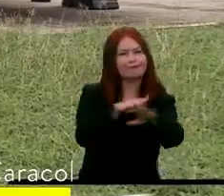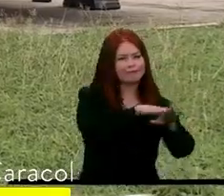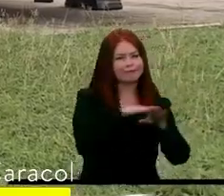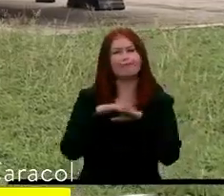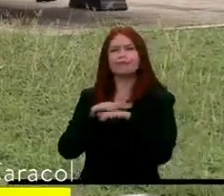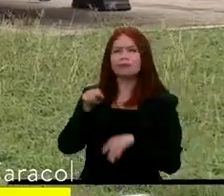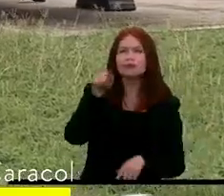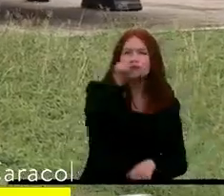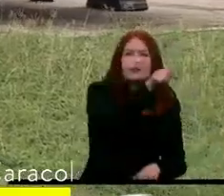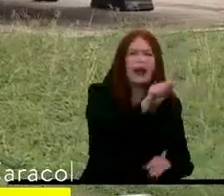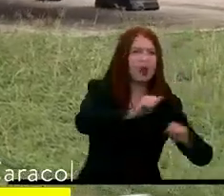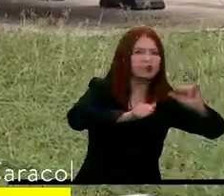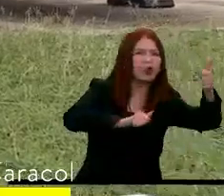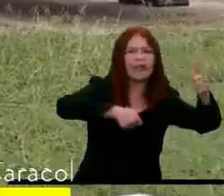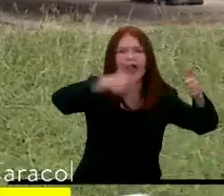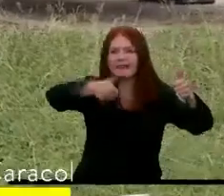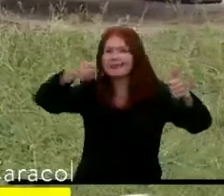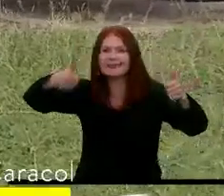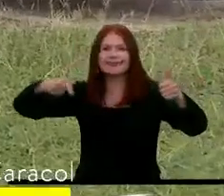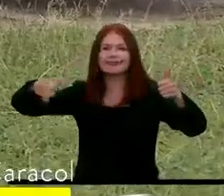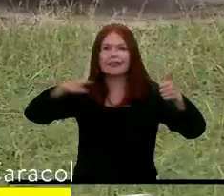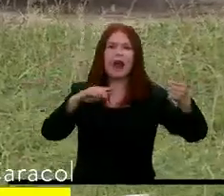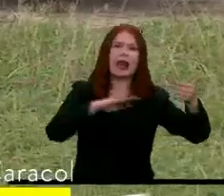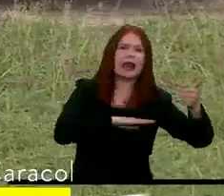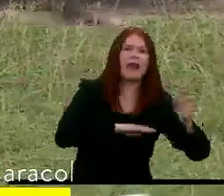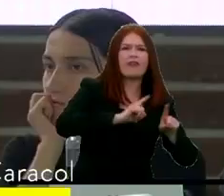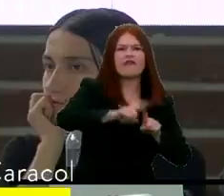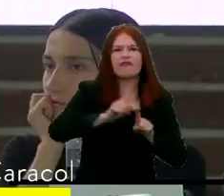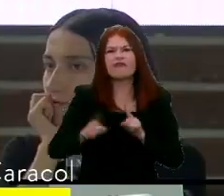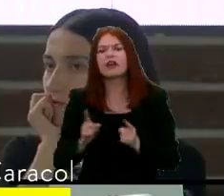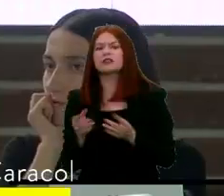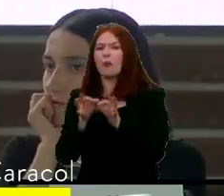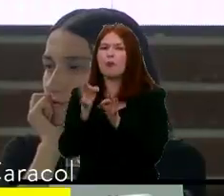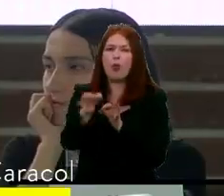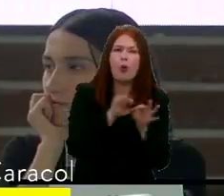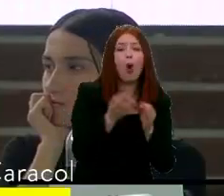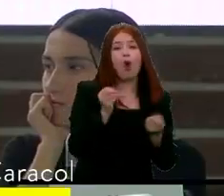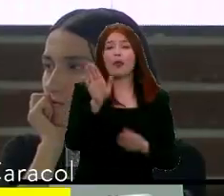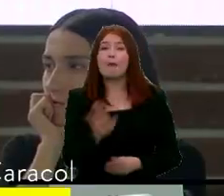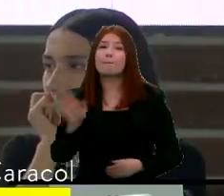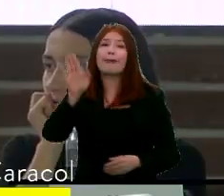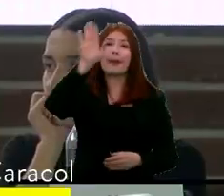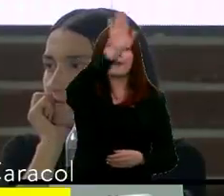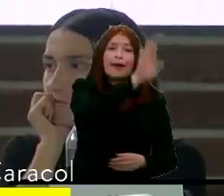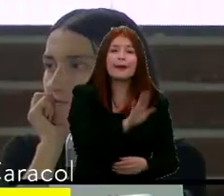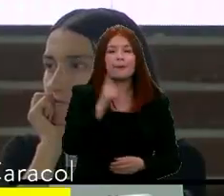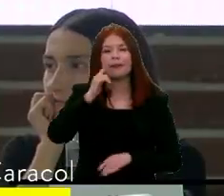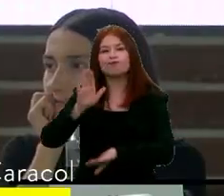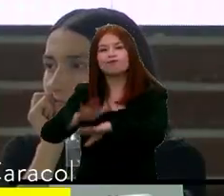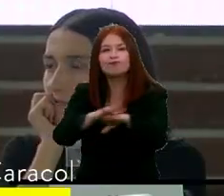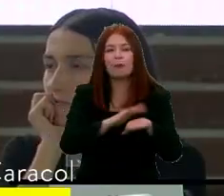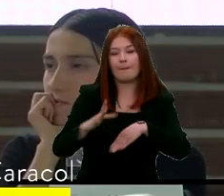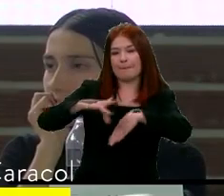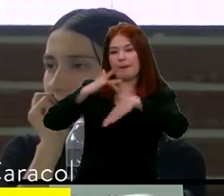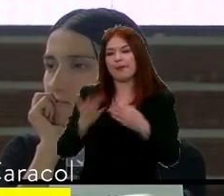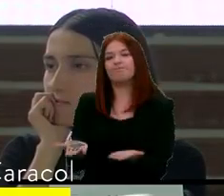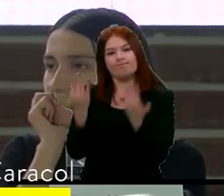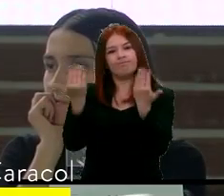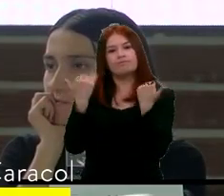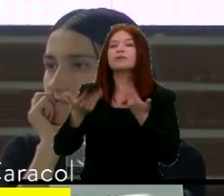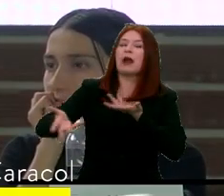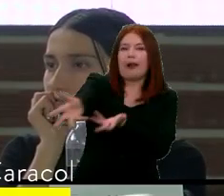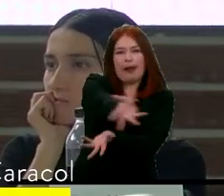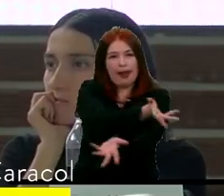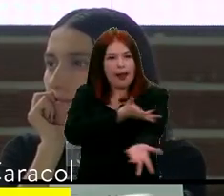hago a las autoridades locales, departamentales y municipales para incentivar la discusión